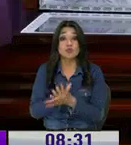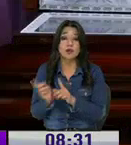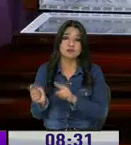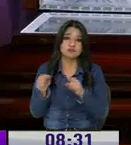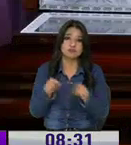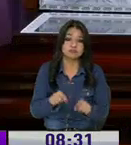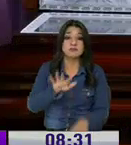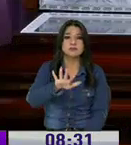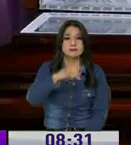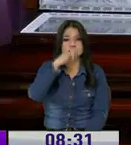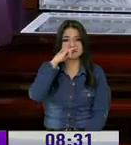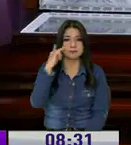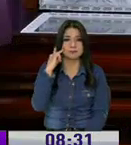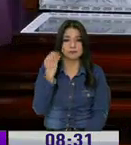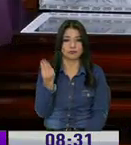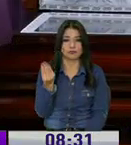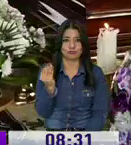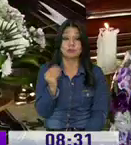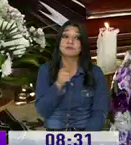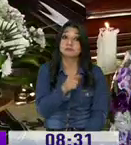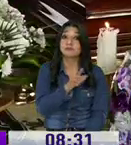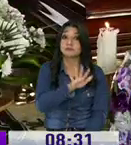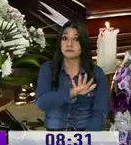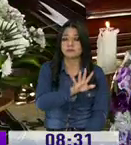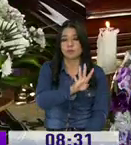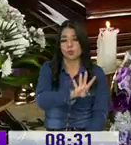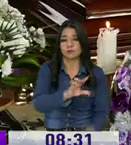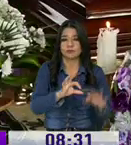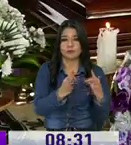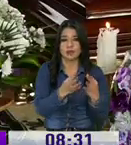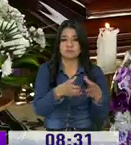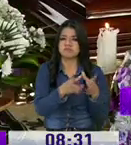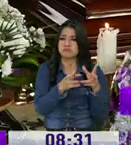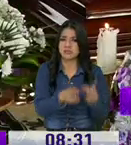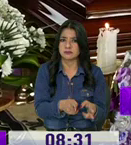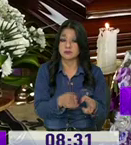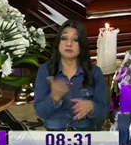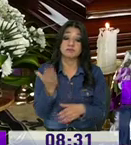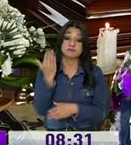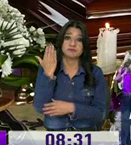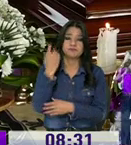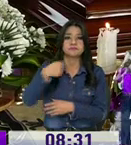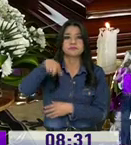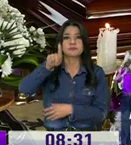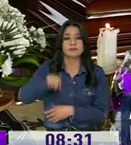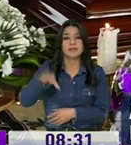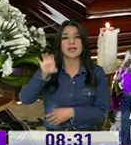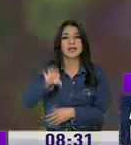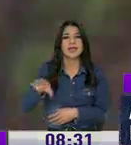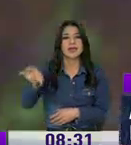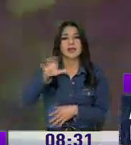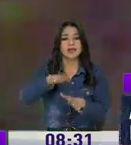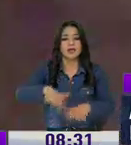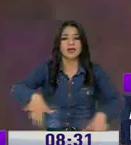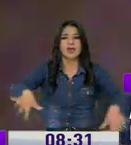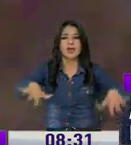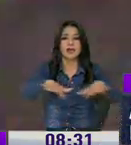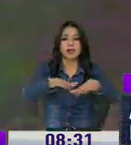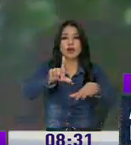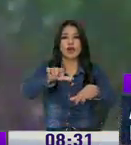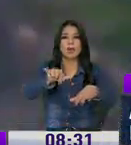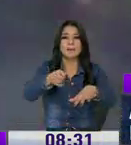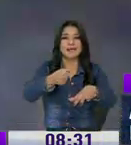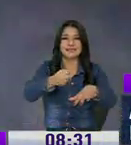de los 5 menores, 4 de ellos de una misma familia. Todos murieron en la tragedia de la madrugada del 1 de enero en el sector de Las Lomas del cantón